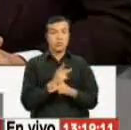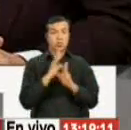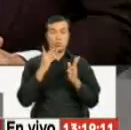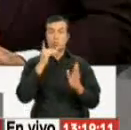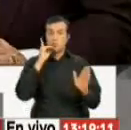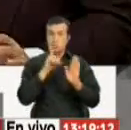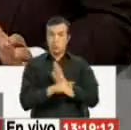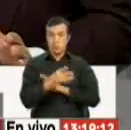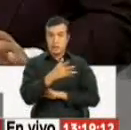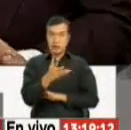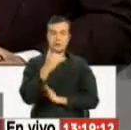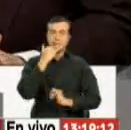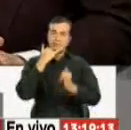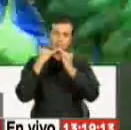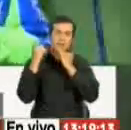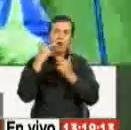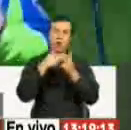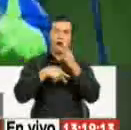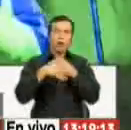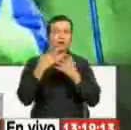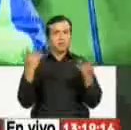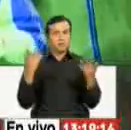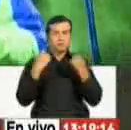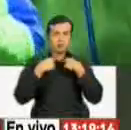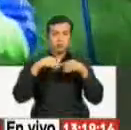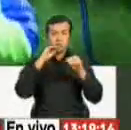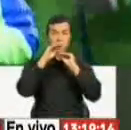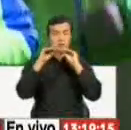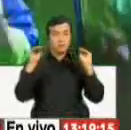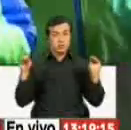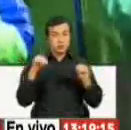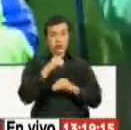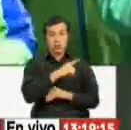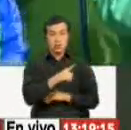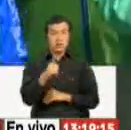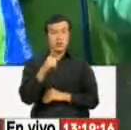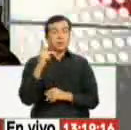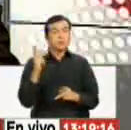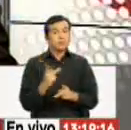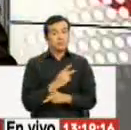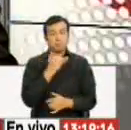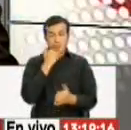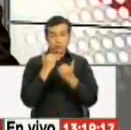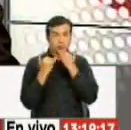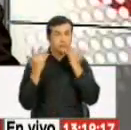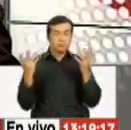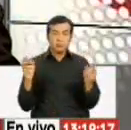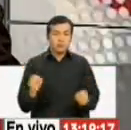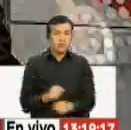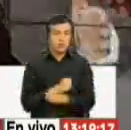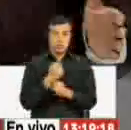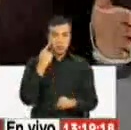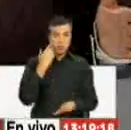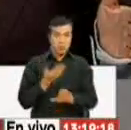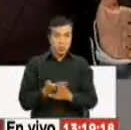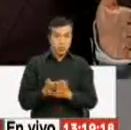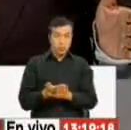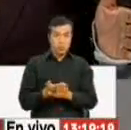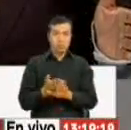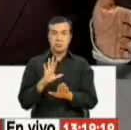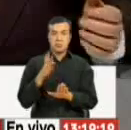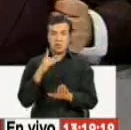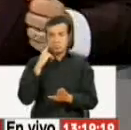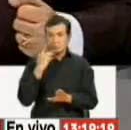denuncia es una gran mentira por lo que asegura que esto no admitirá mayor análisis porque no tiene fundamentos y van a poder